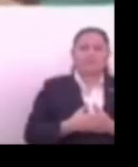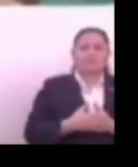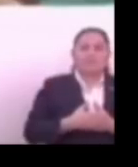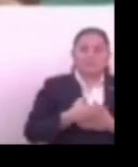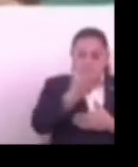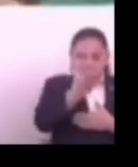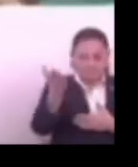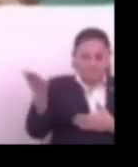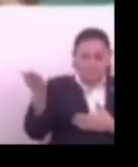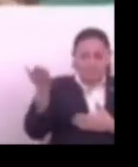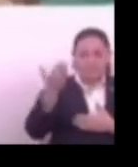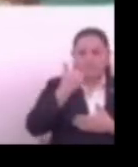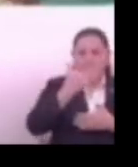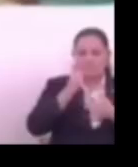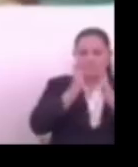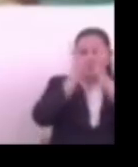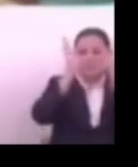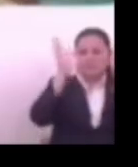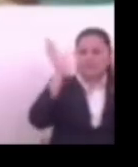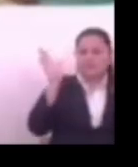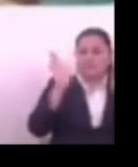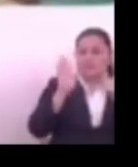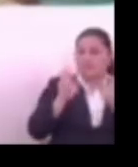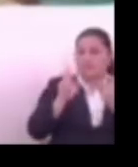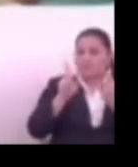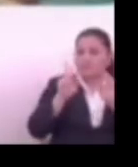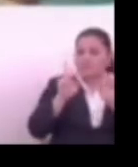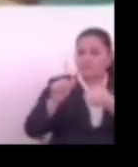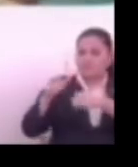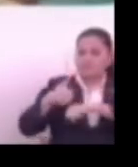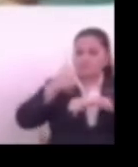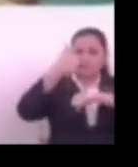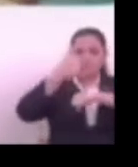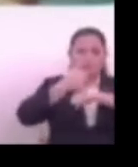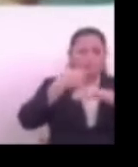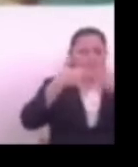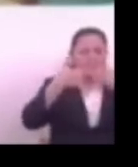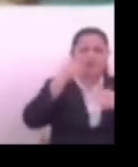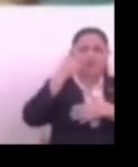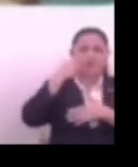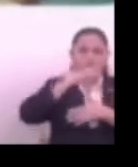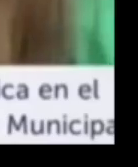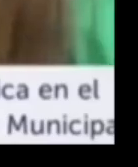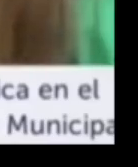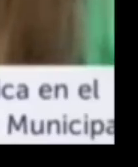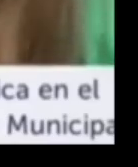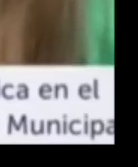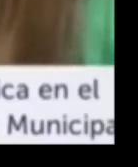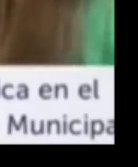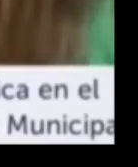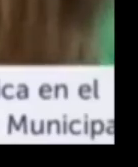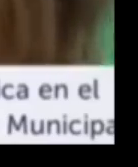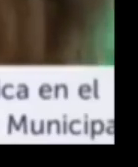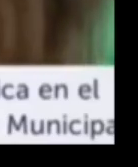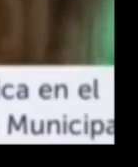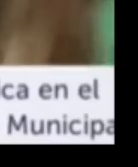dejan ustedes abierta la posibilidad de que se instale en X, Y o Z municipio, cuando lo correcto